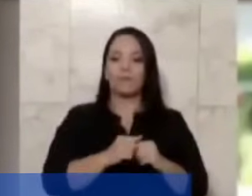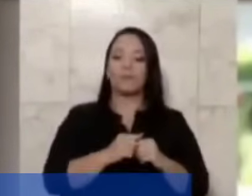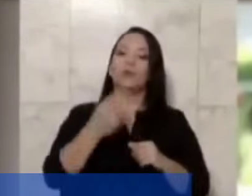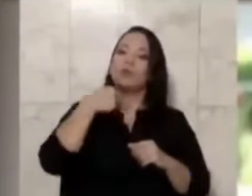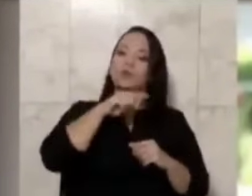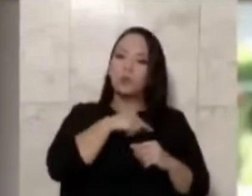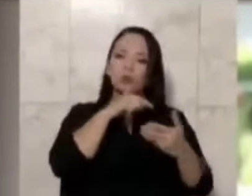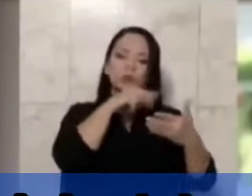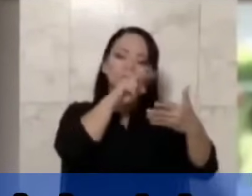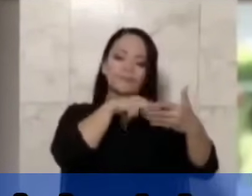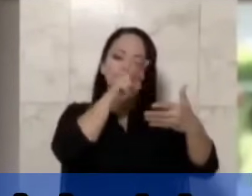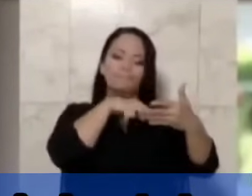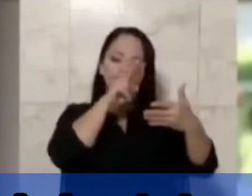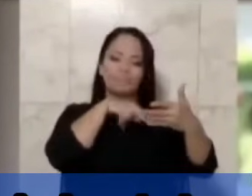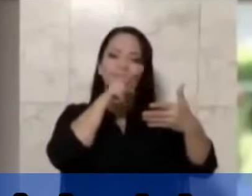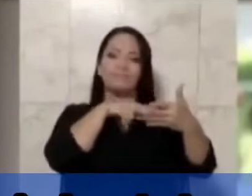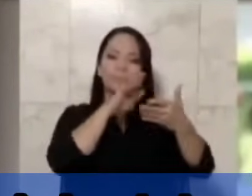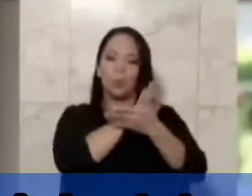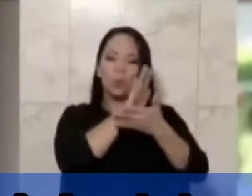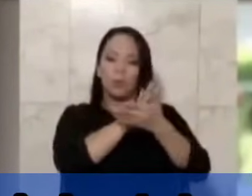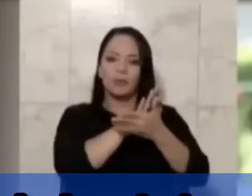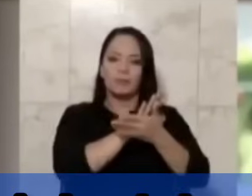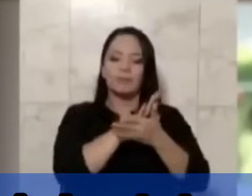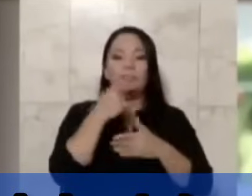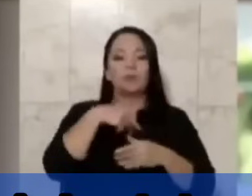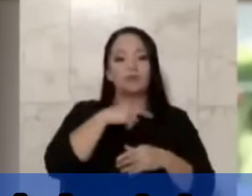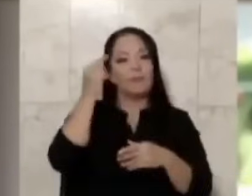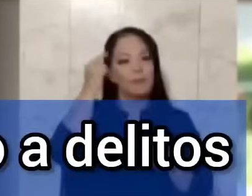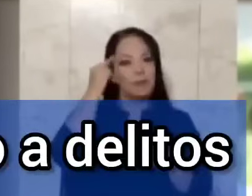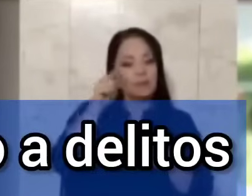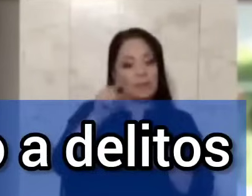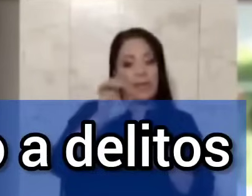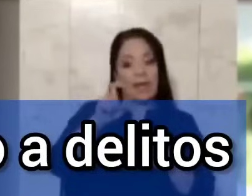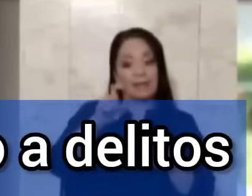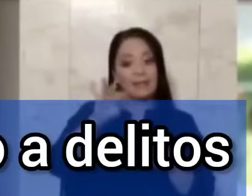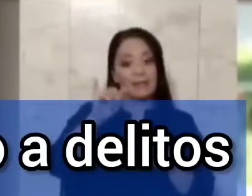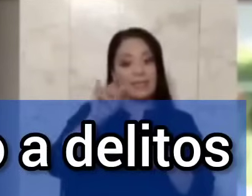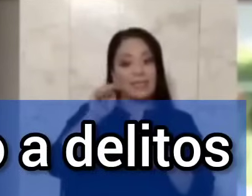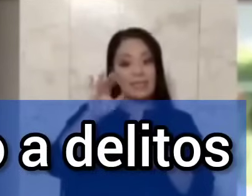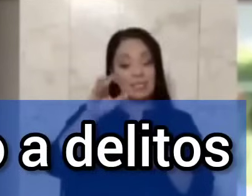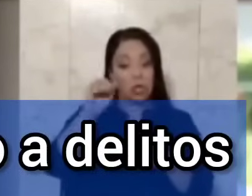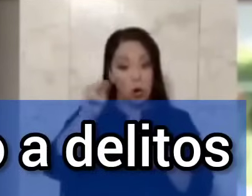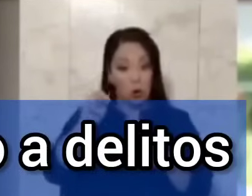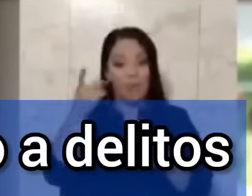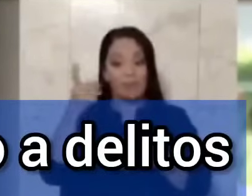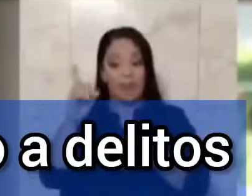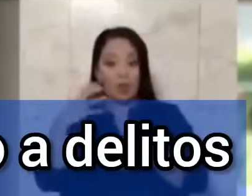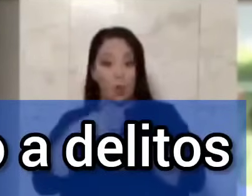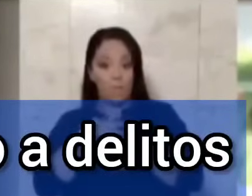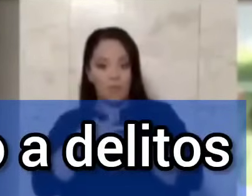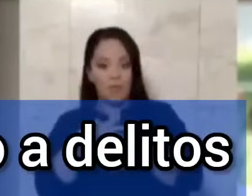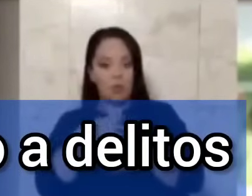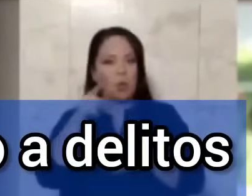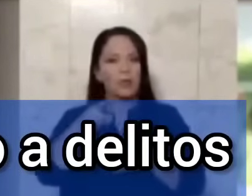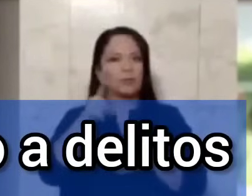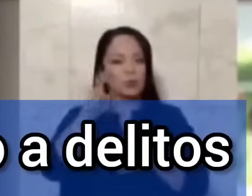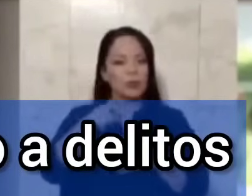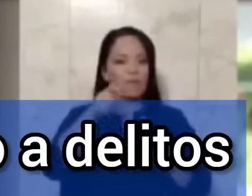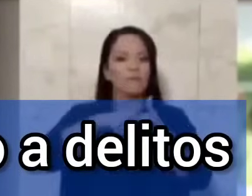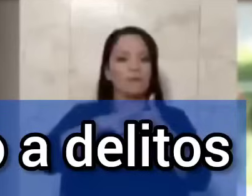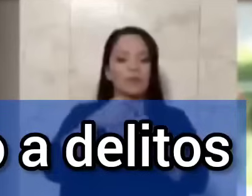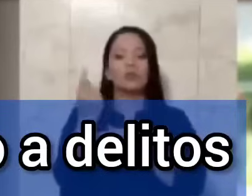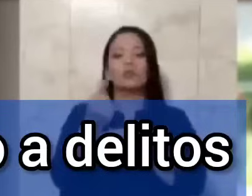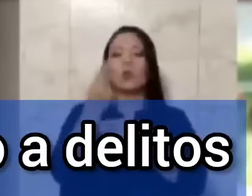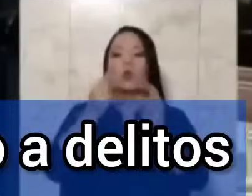ese texto, nos parece que la extinción de dominio debe circunscribirse esencialmente solo a delitos